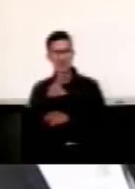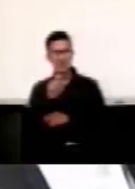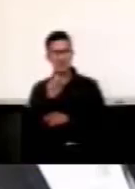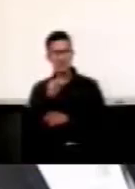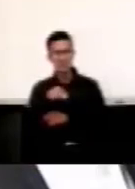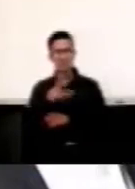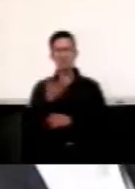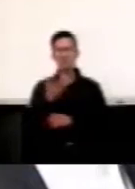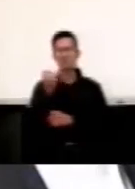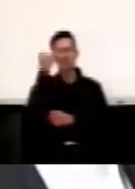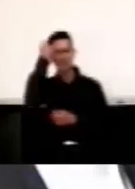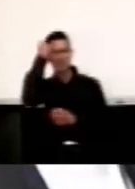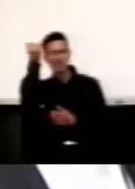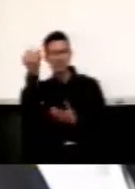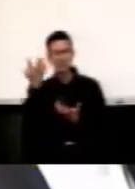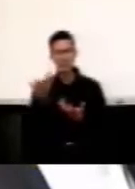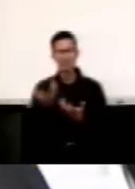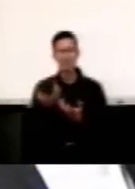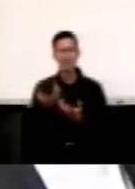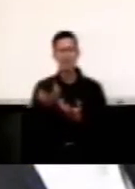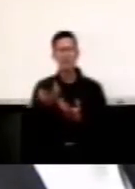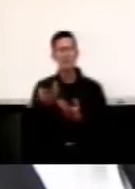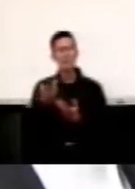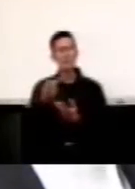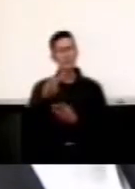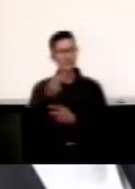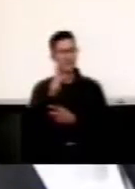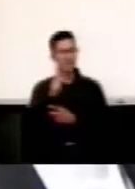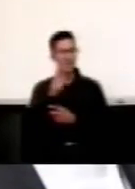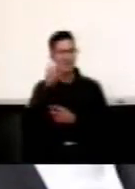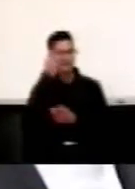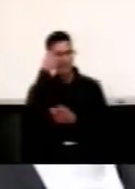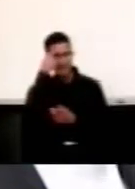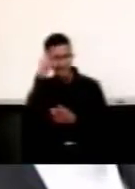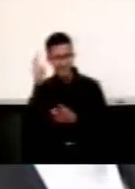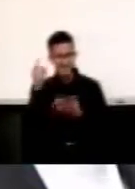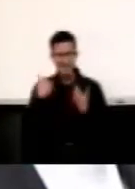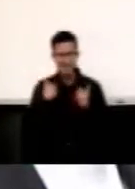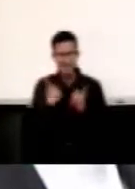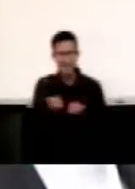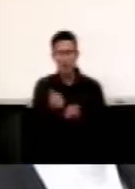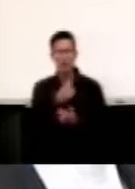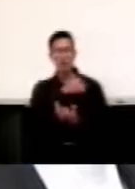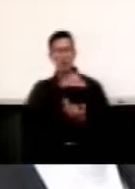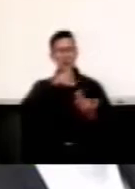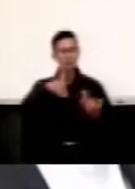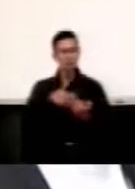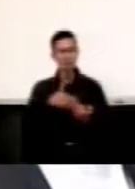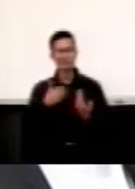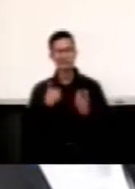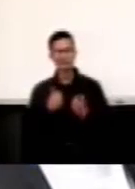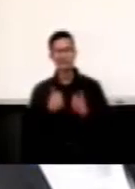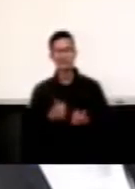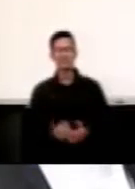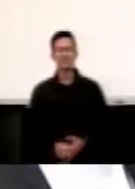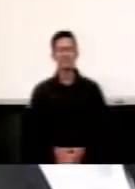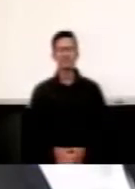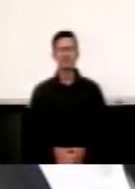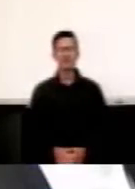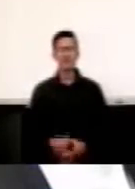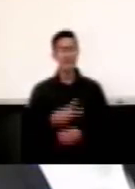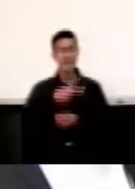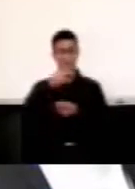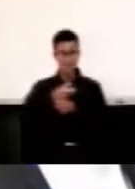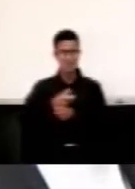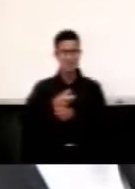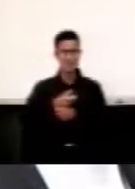de una forma, repito, bastante sencilla, bastante didáctica para que todos podamos comprenderlo. Tiene un segundo